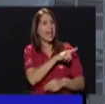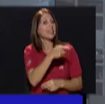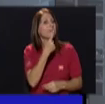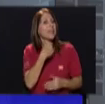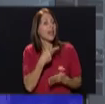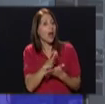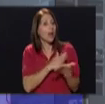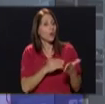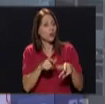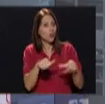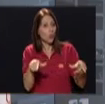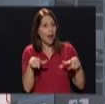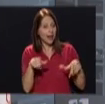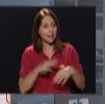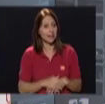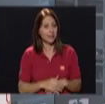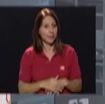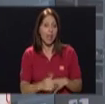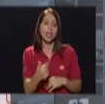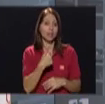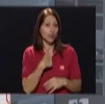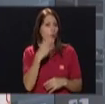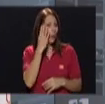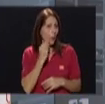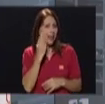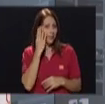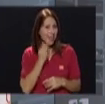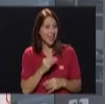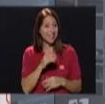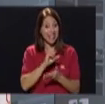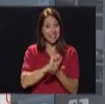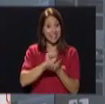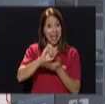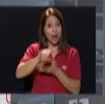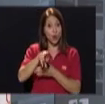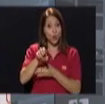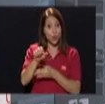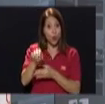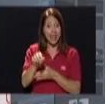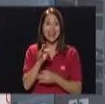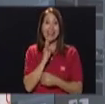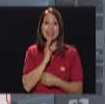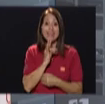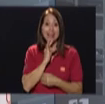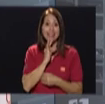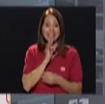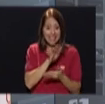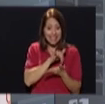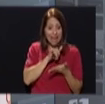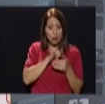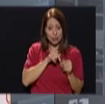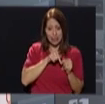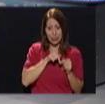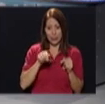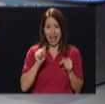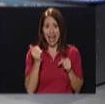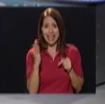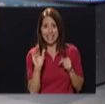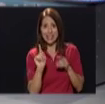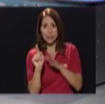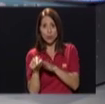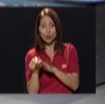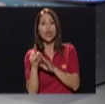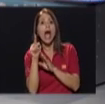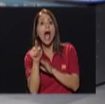algunos lugares, ¿verdad? Y precisamente yo tuve la experiencia ahí en San Juan de Tibás, 15 minutos de San José, tenemos un